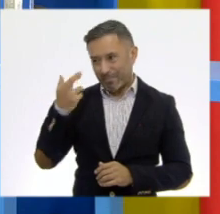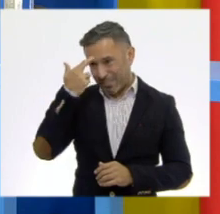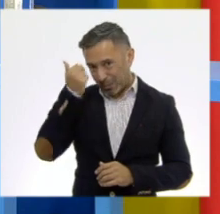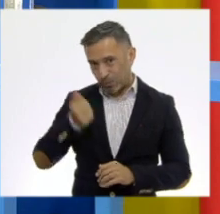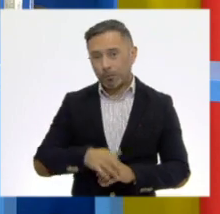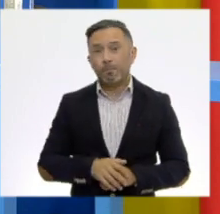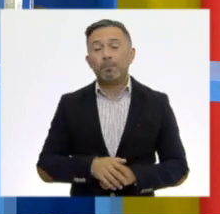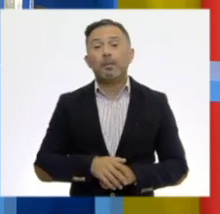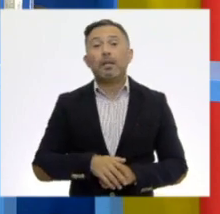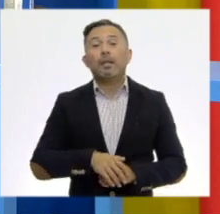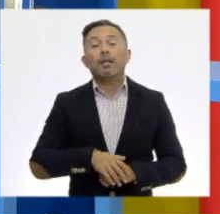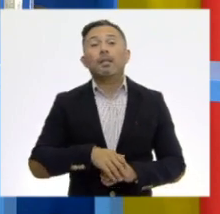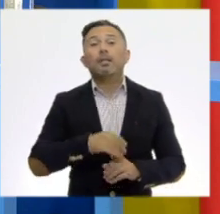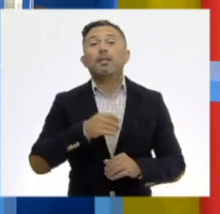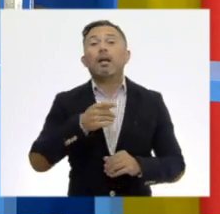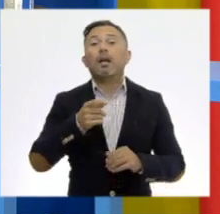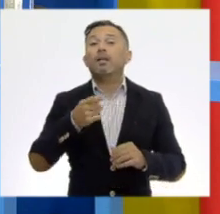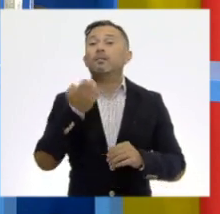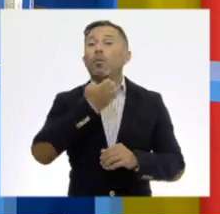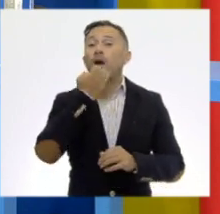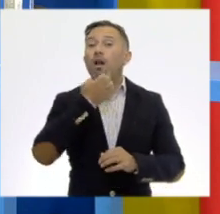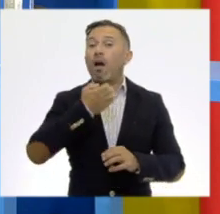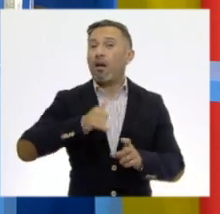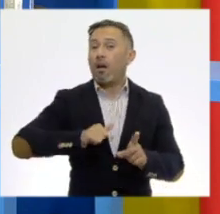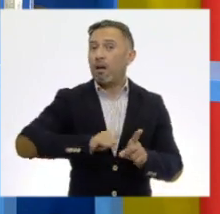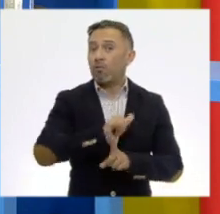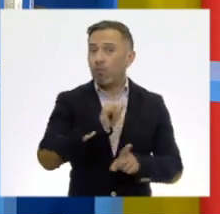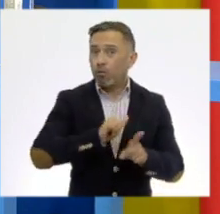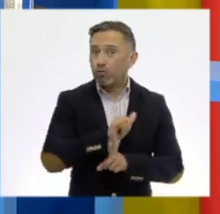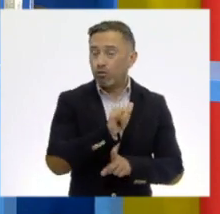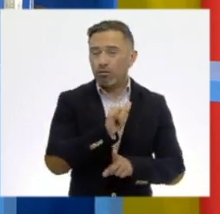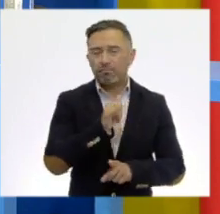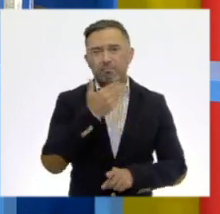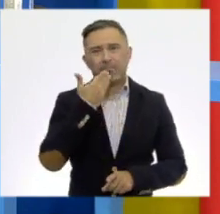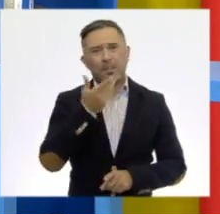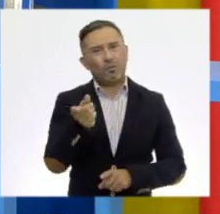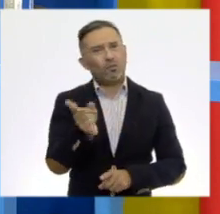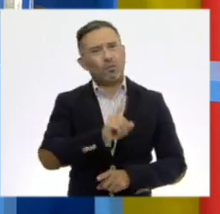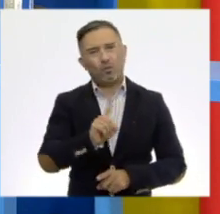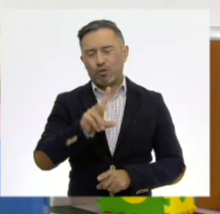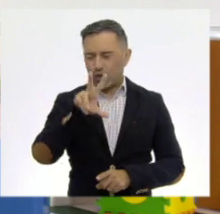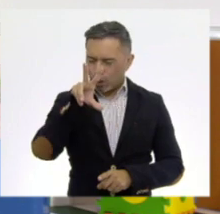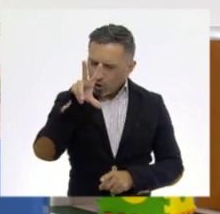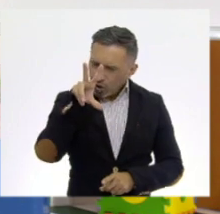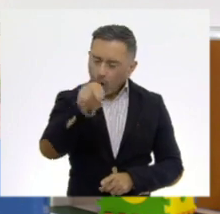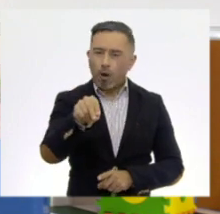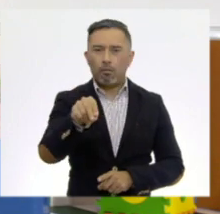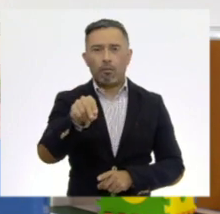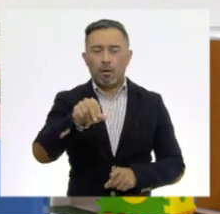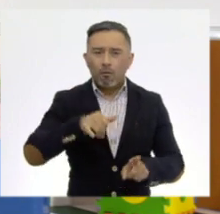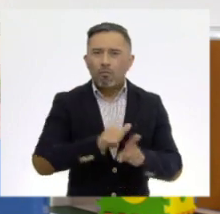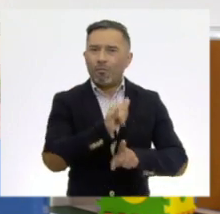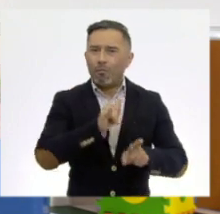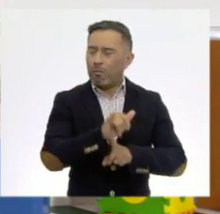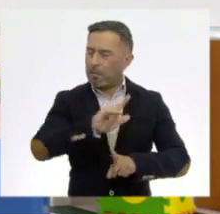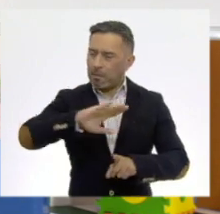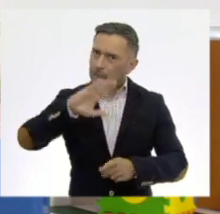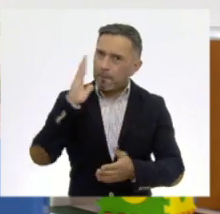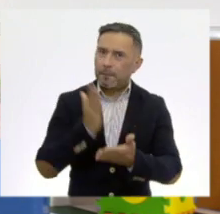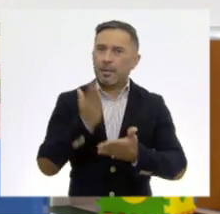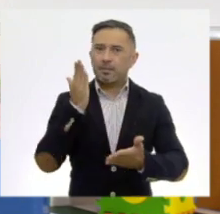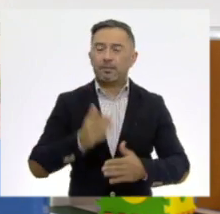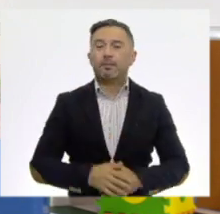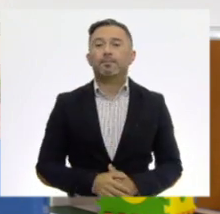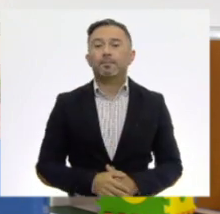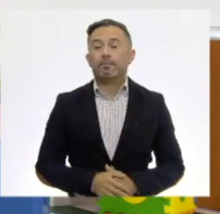fuera. Acoso escolar, no. Basta de eso. Muy bien. Lo que estamos platicando, el que